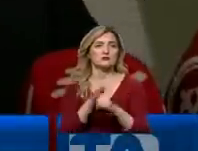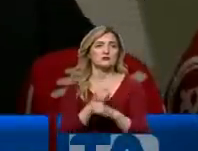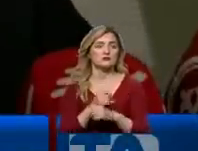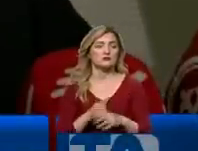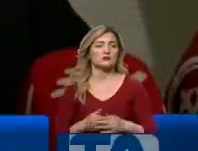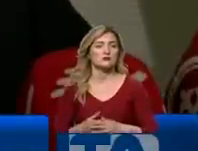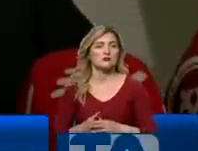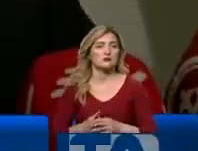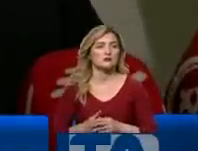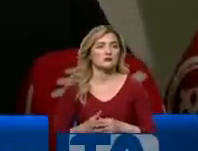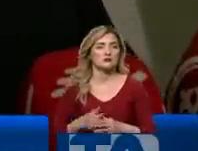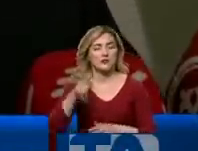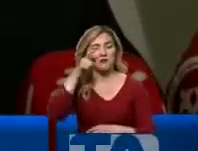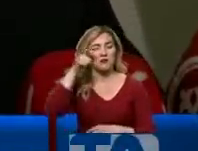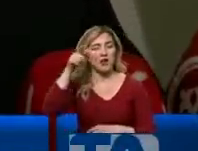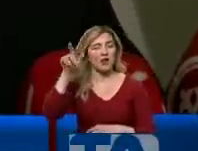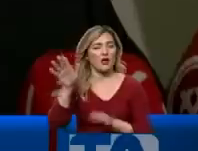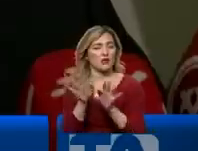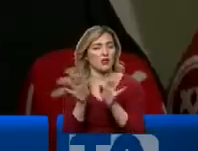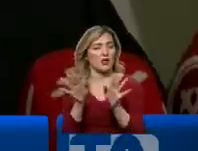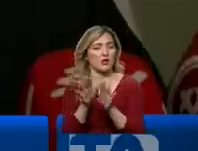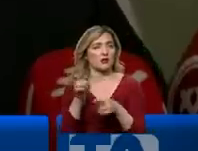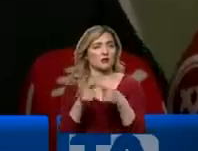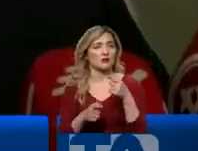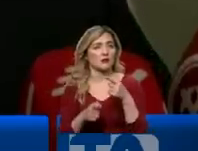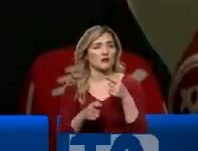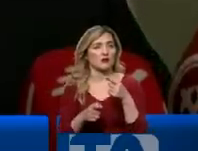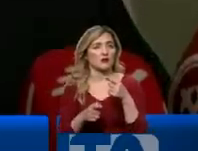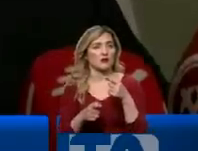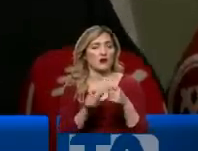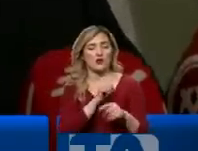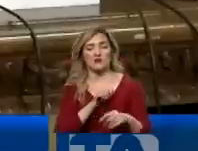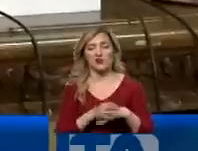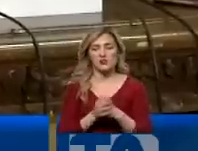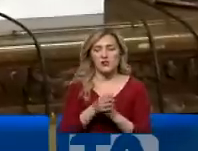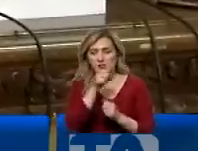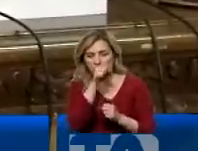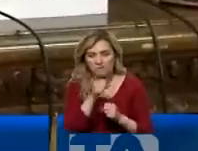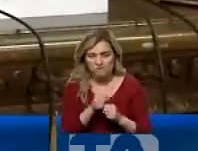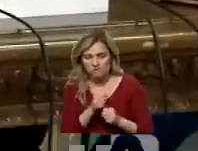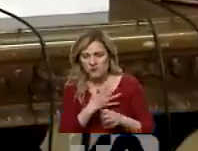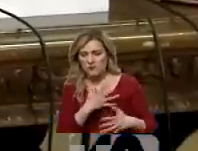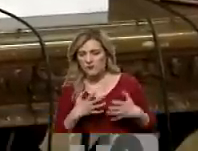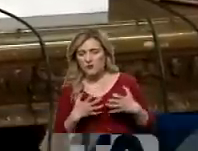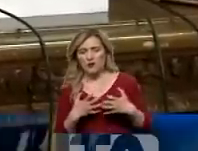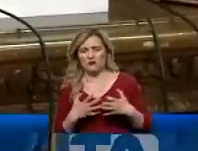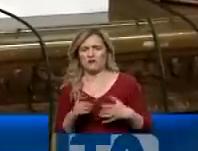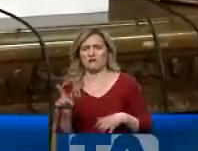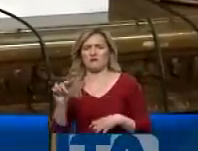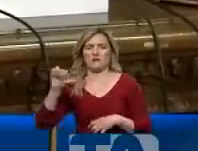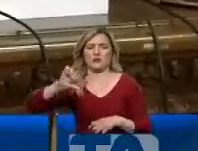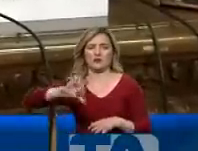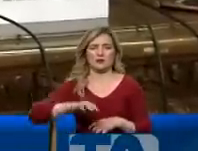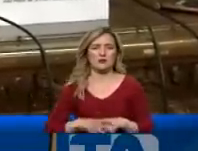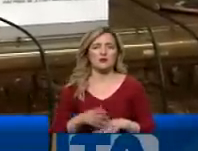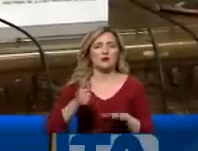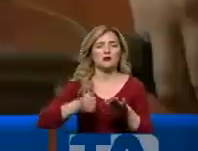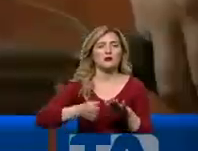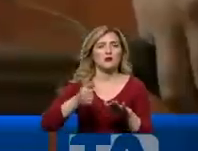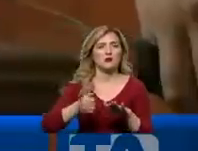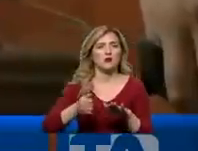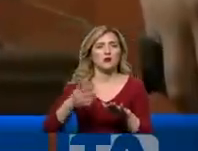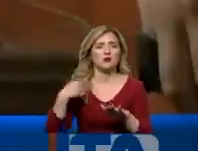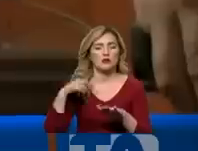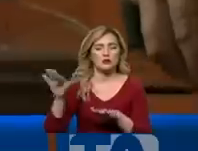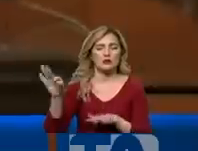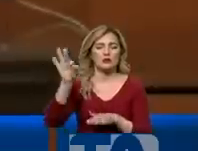instituciones... como la señora fiscal general del Estado, actuar por pasiones. Eso está mal. Reconocen que como jueces elegidos durante la llamada metida de mano a